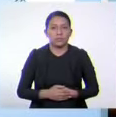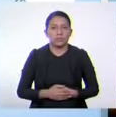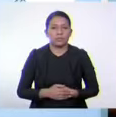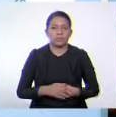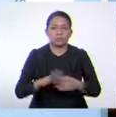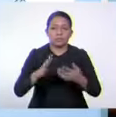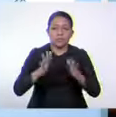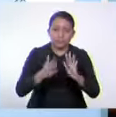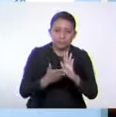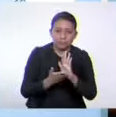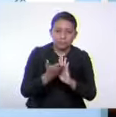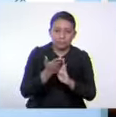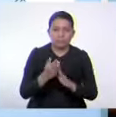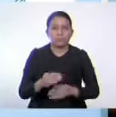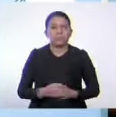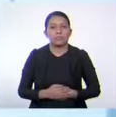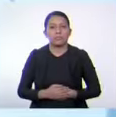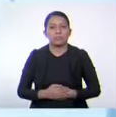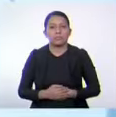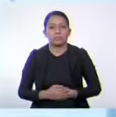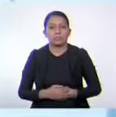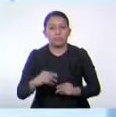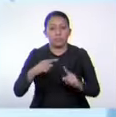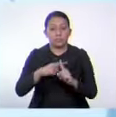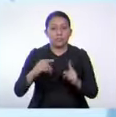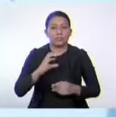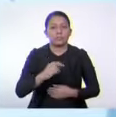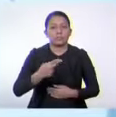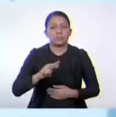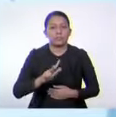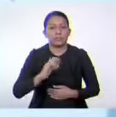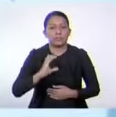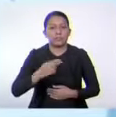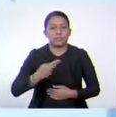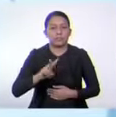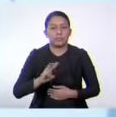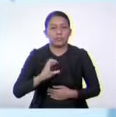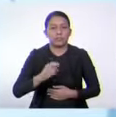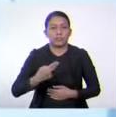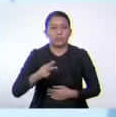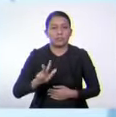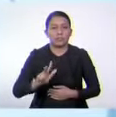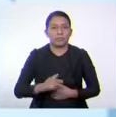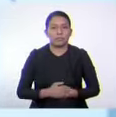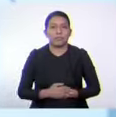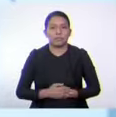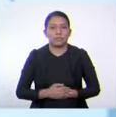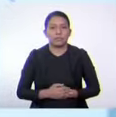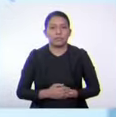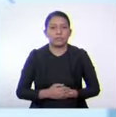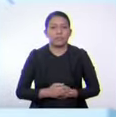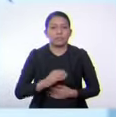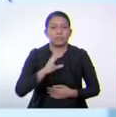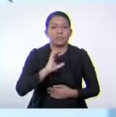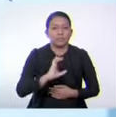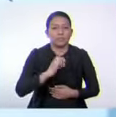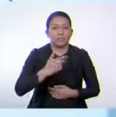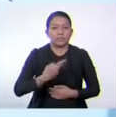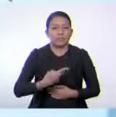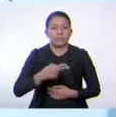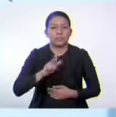semidesarrollada, donde es CH3, CH2, CH3. Tenemos CH3, CH2,